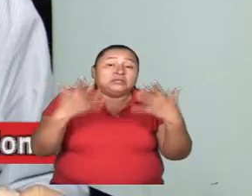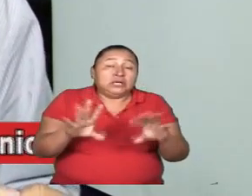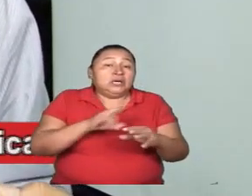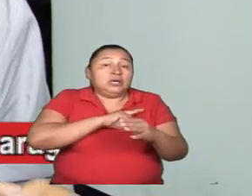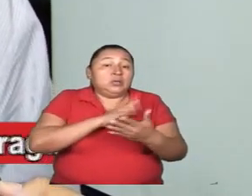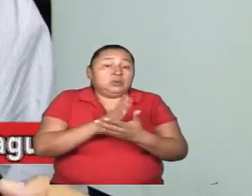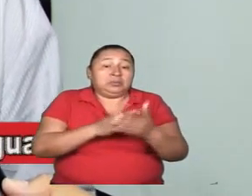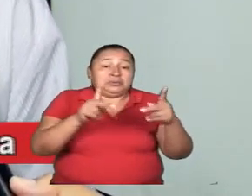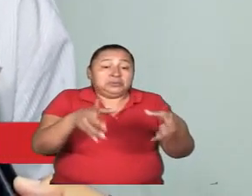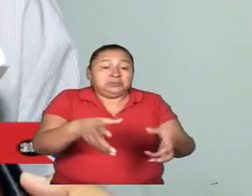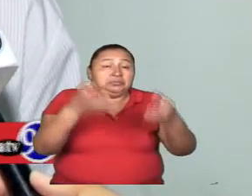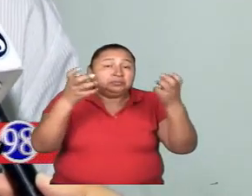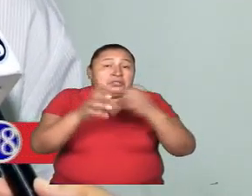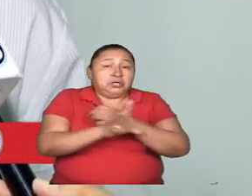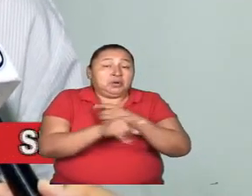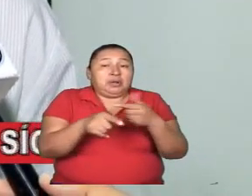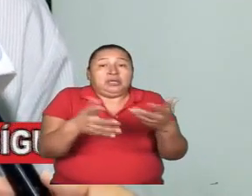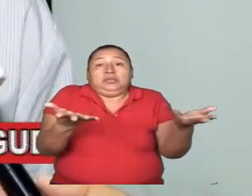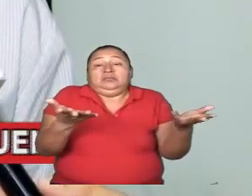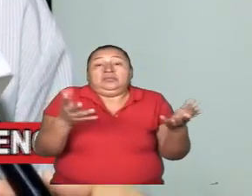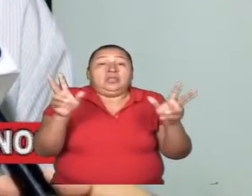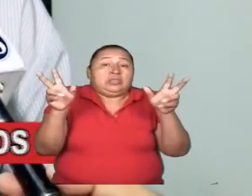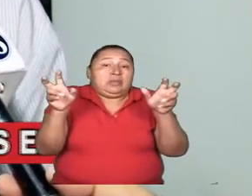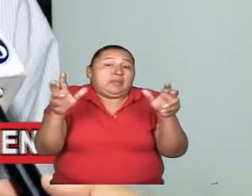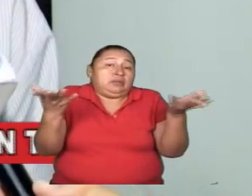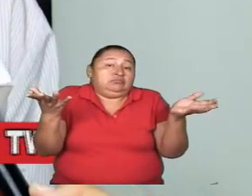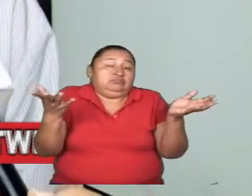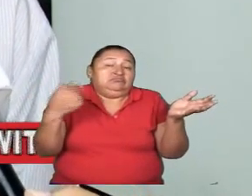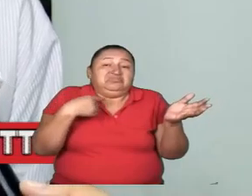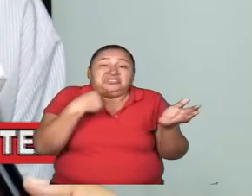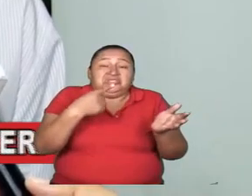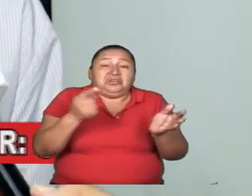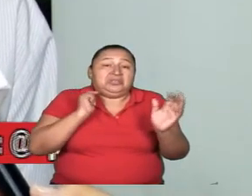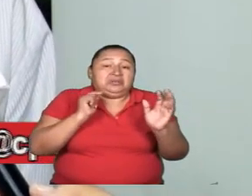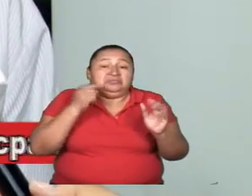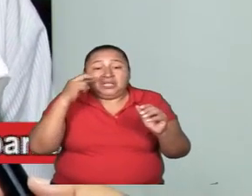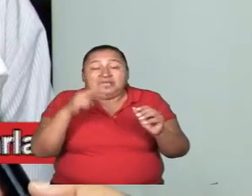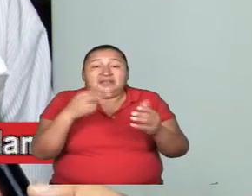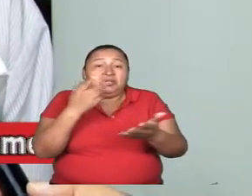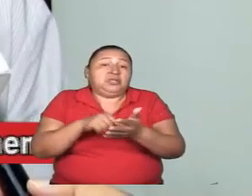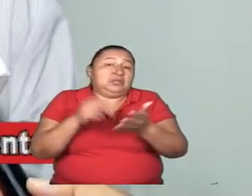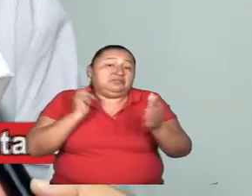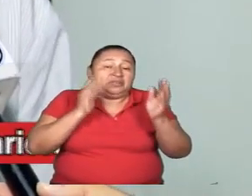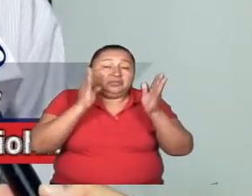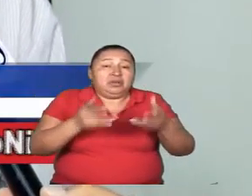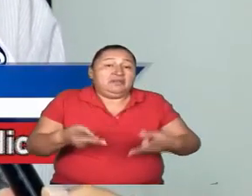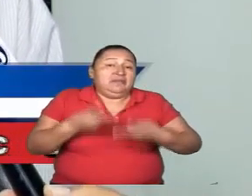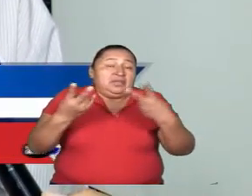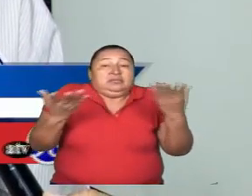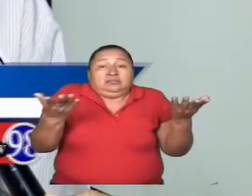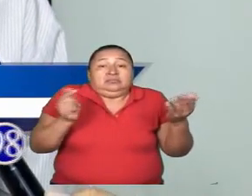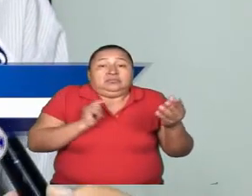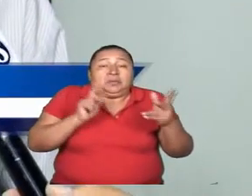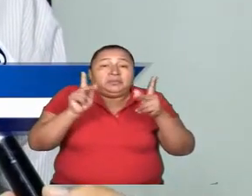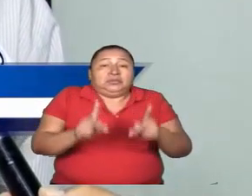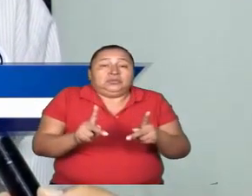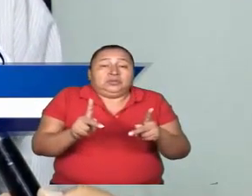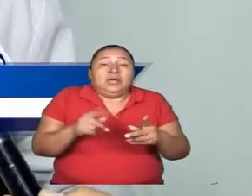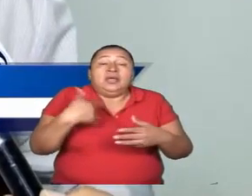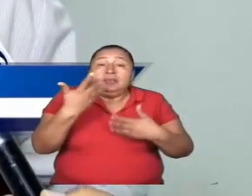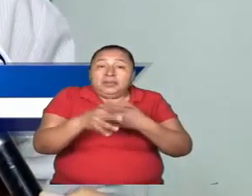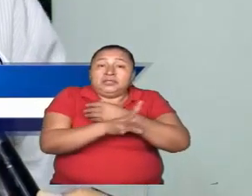esa tapa, evidentemente ya es un tema ya de estar atentando contra la vida, es prácticamente un, además de